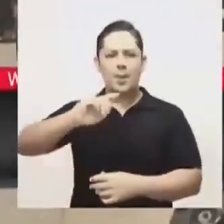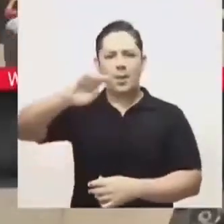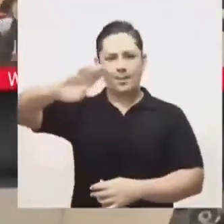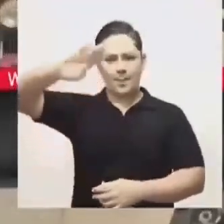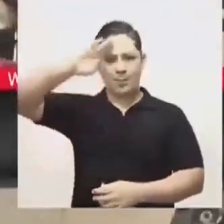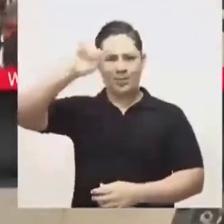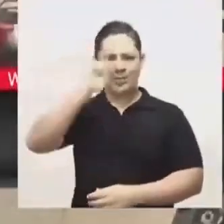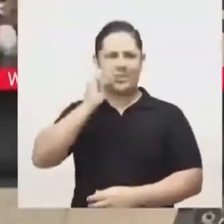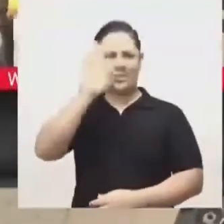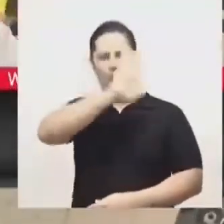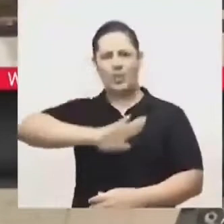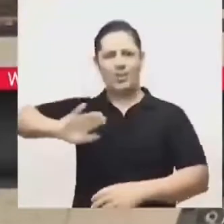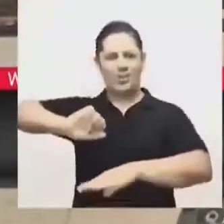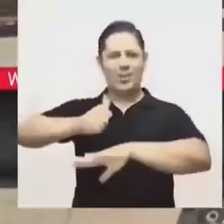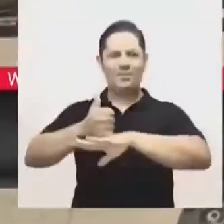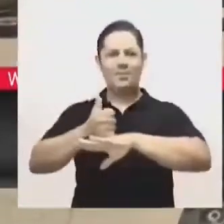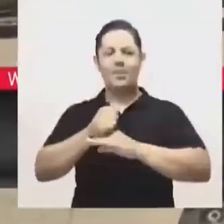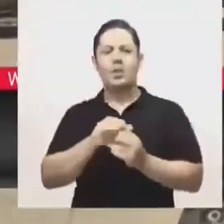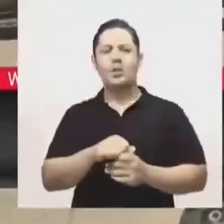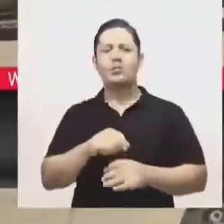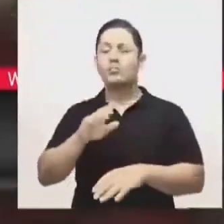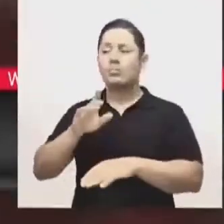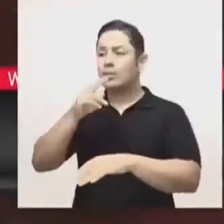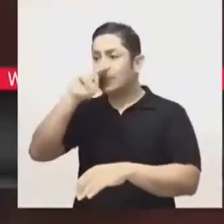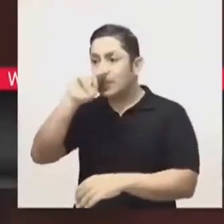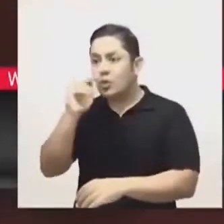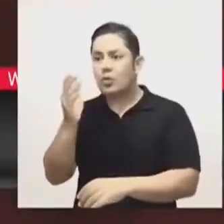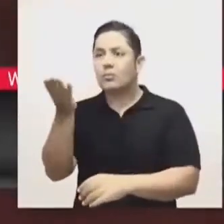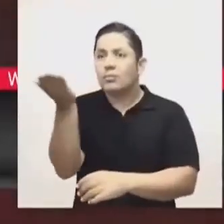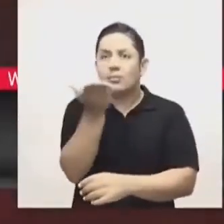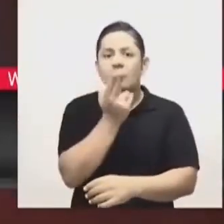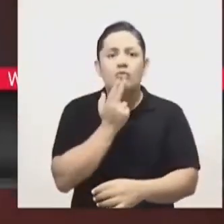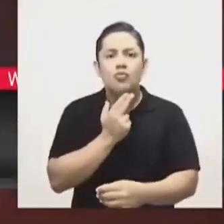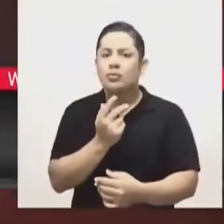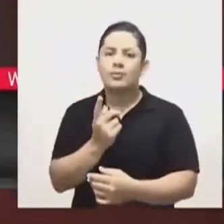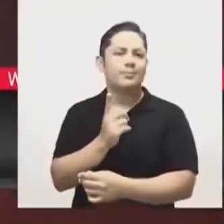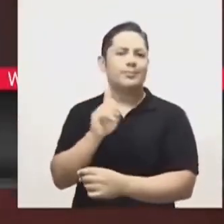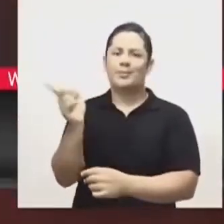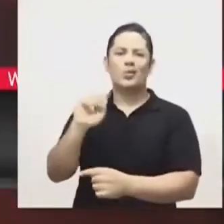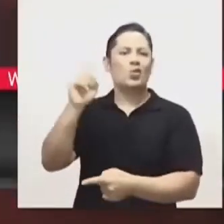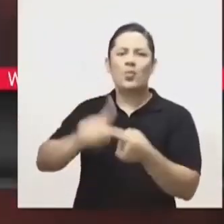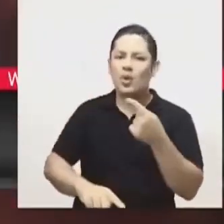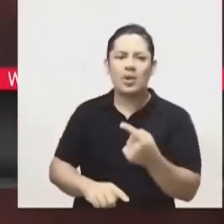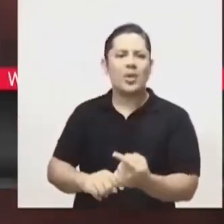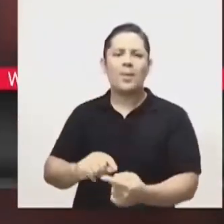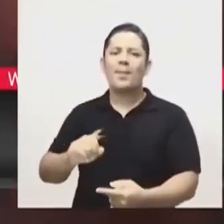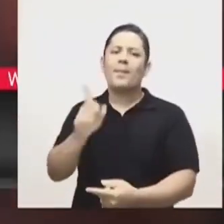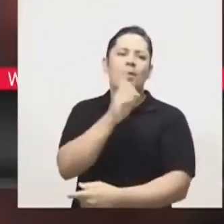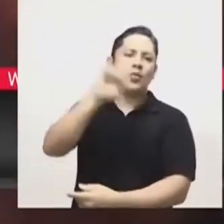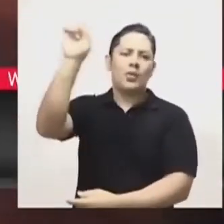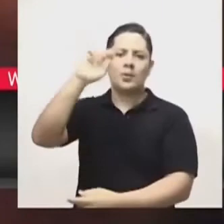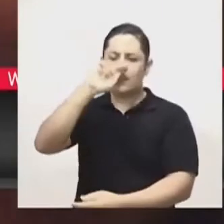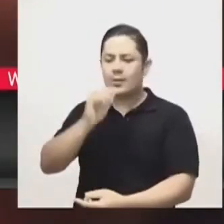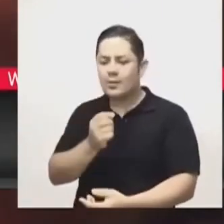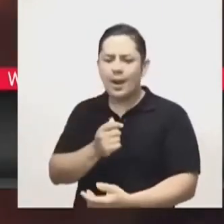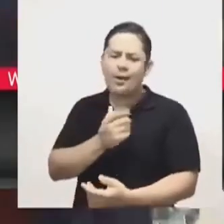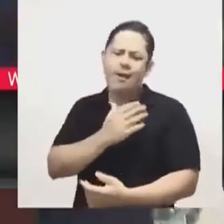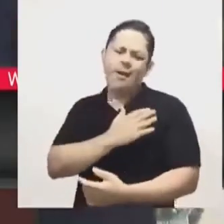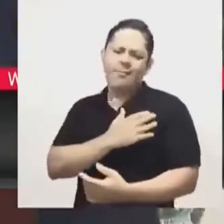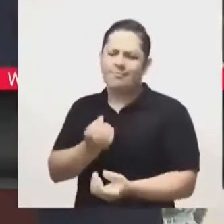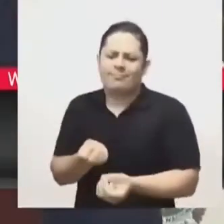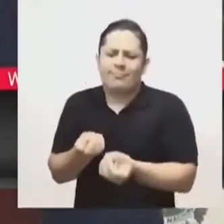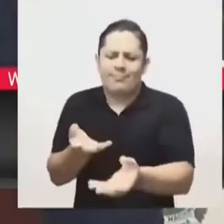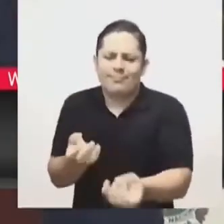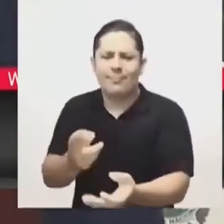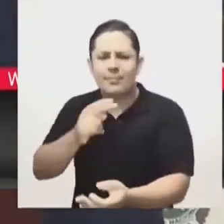la Policía Nacional le hace un llamado a los comerciantes para que se abstengan de darle dulce a los menores. Comercio, abstenerse de darle dulce